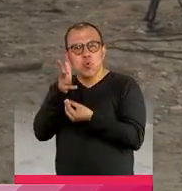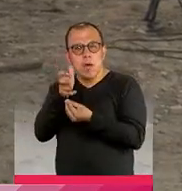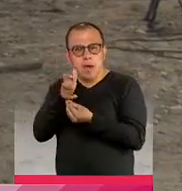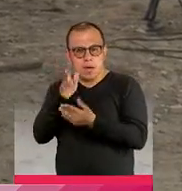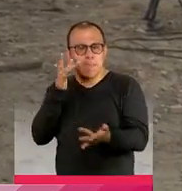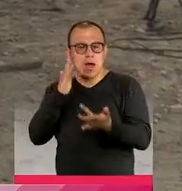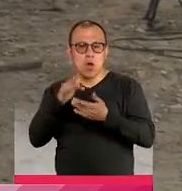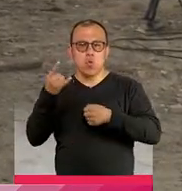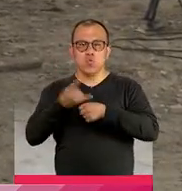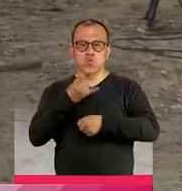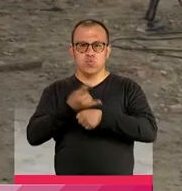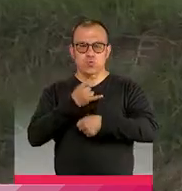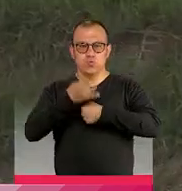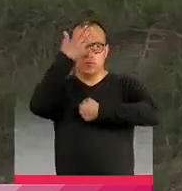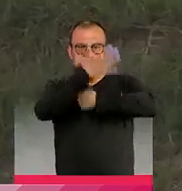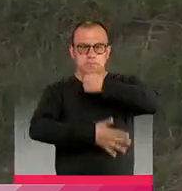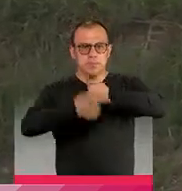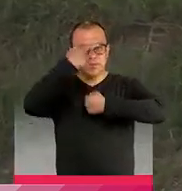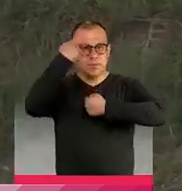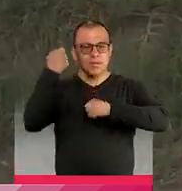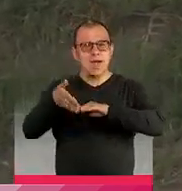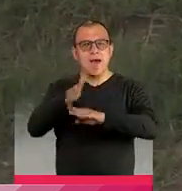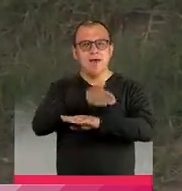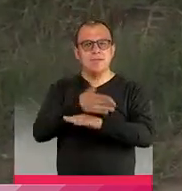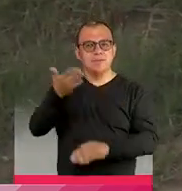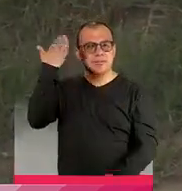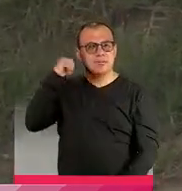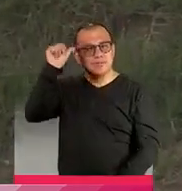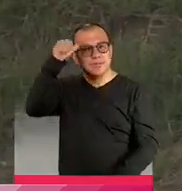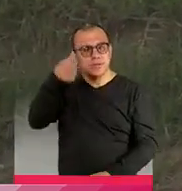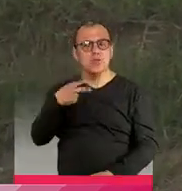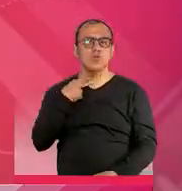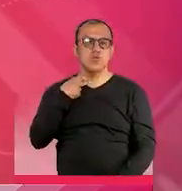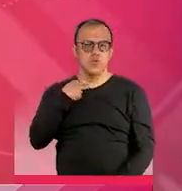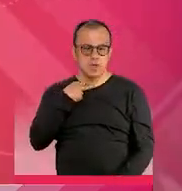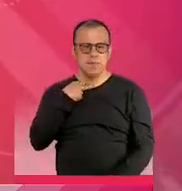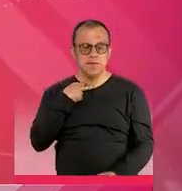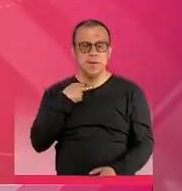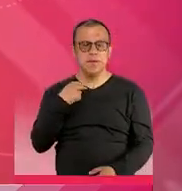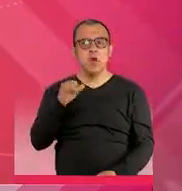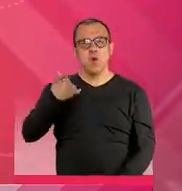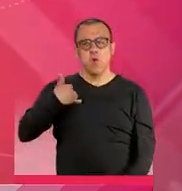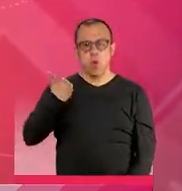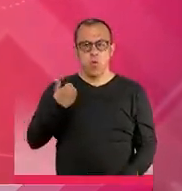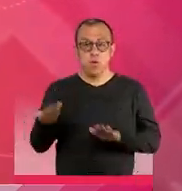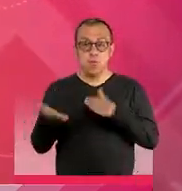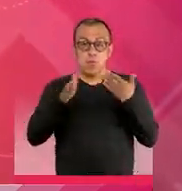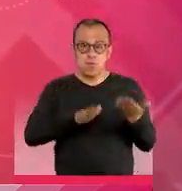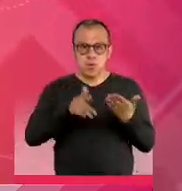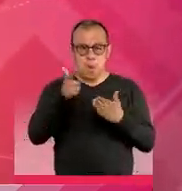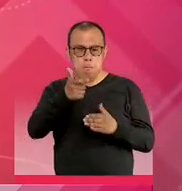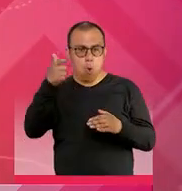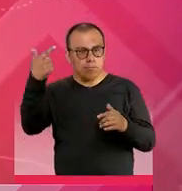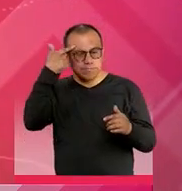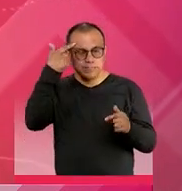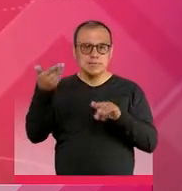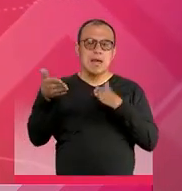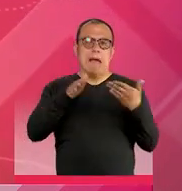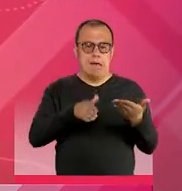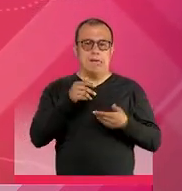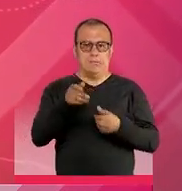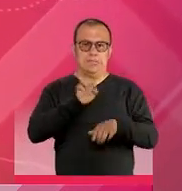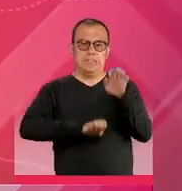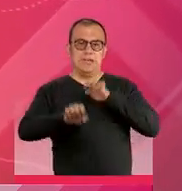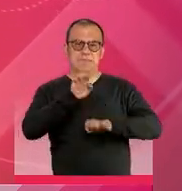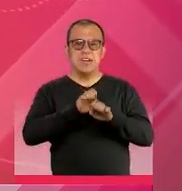por el SMAT, arma que provocó la muerte del joven Dylan Cruz en noviembre de 2019. Asimismo, le ordenó al Ministerio de Defensa